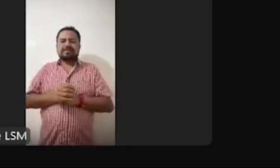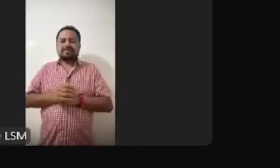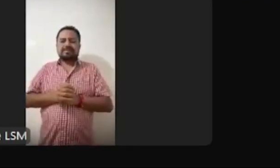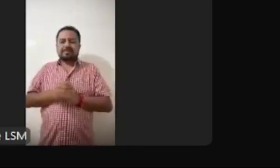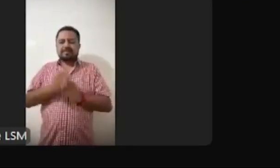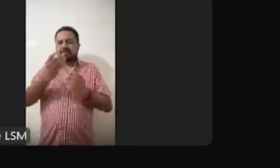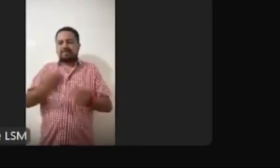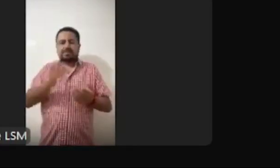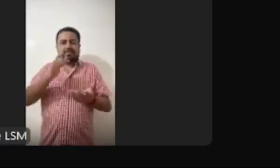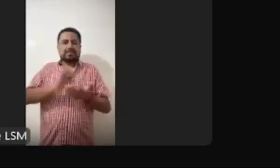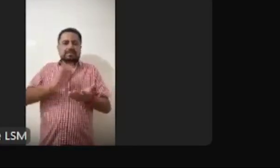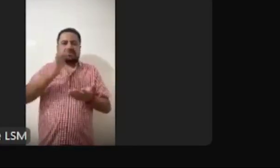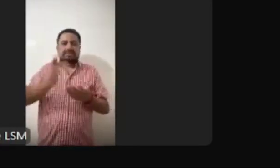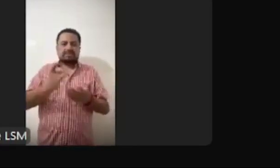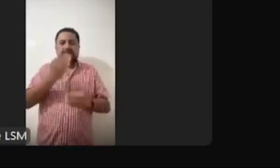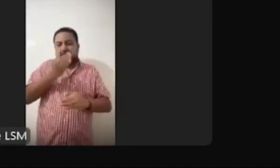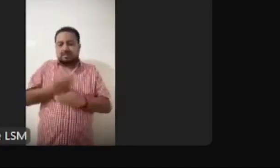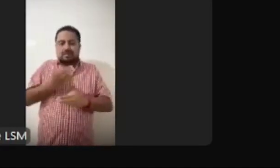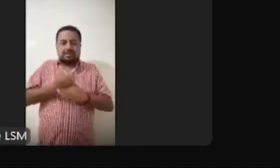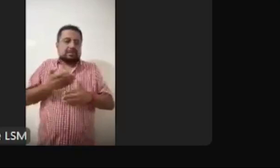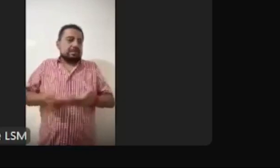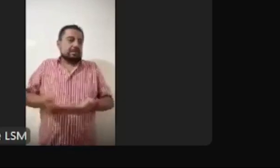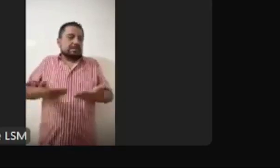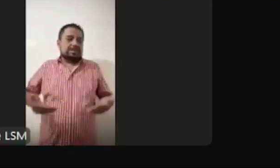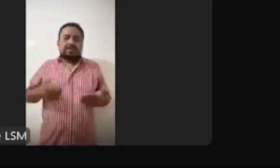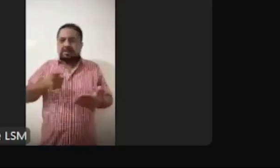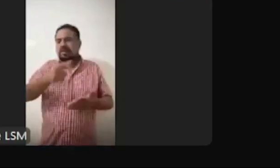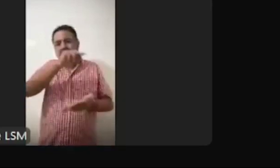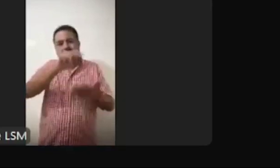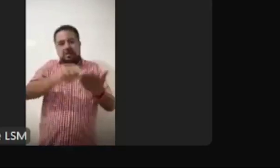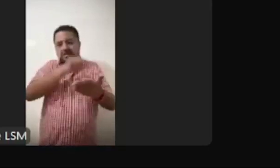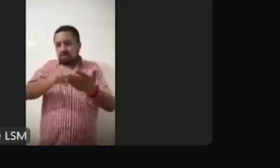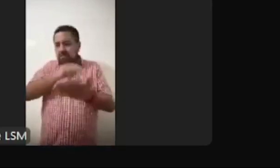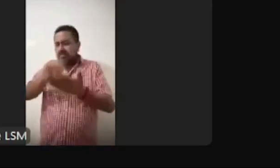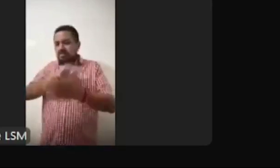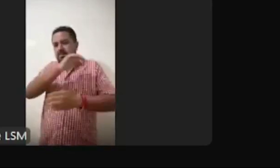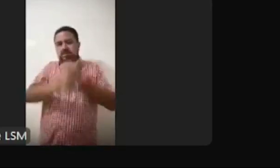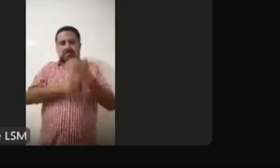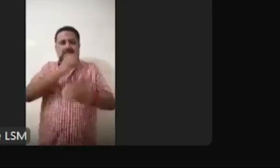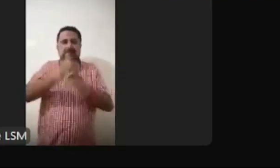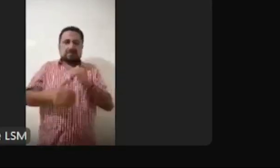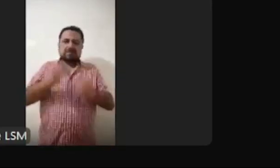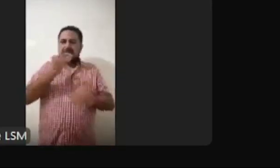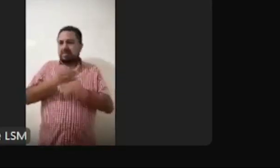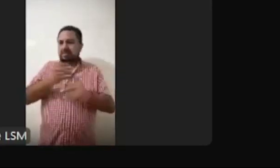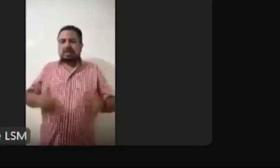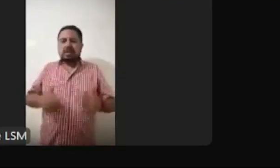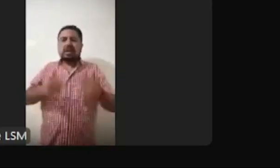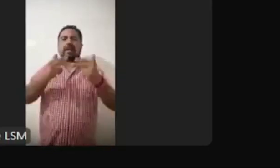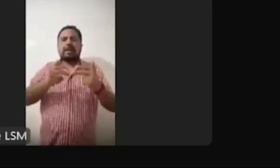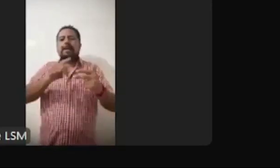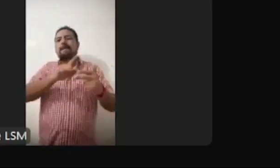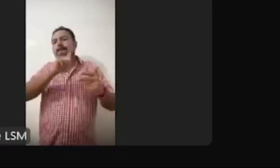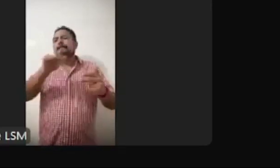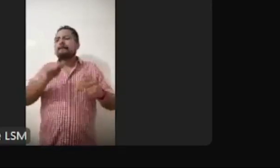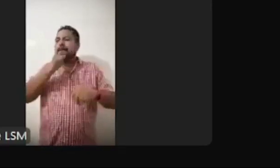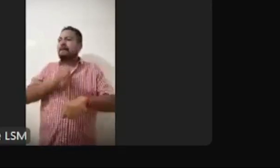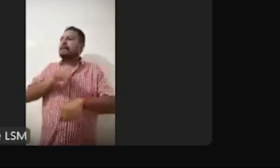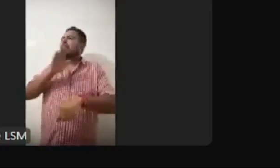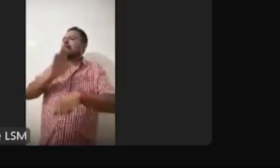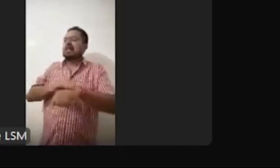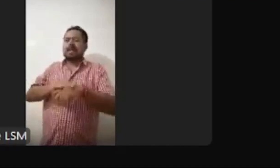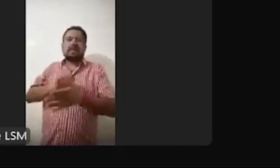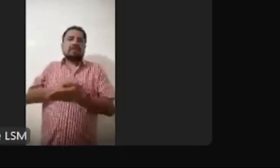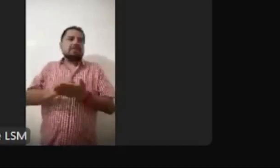Muchas gracias. En consecuencia, sírvase recabar las firmas a la conclusión de la presente sesión y notifíquese como en